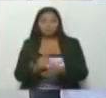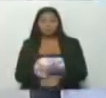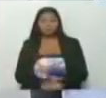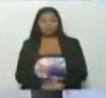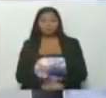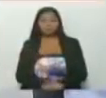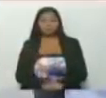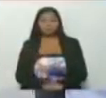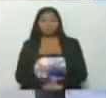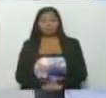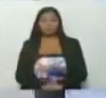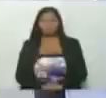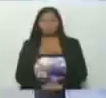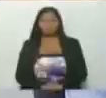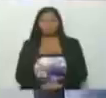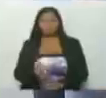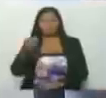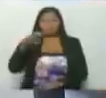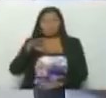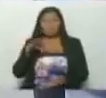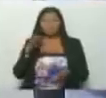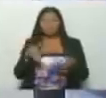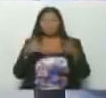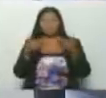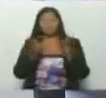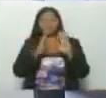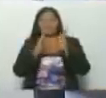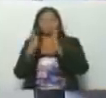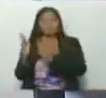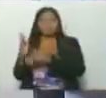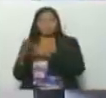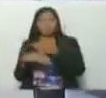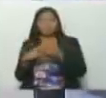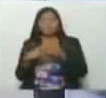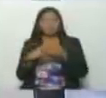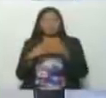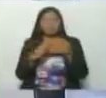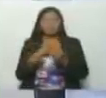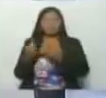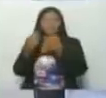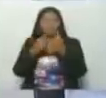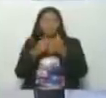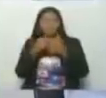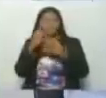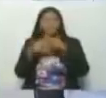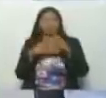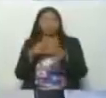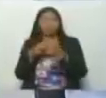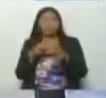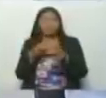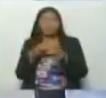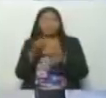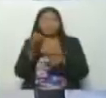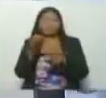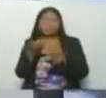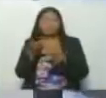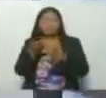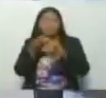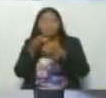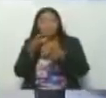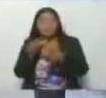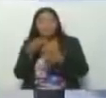salarios que se distribuyen que se asignan y que se pagan en la economía son ingresos que previamente se han generado